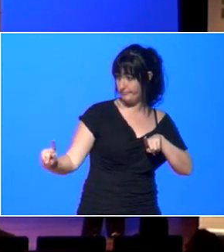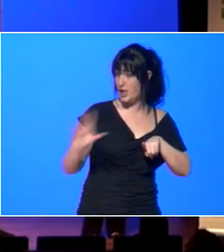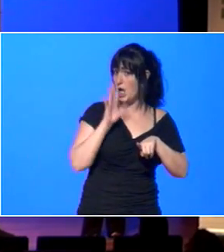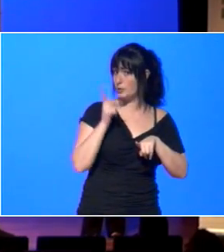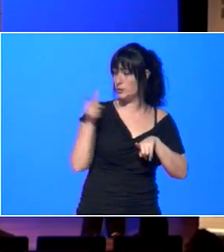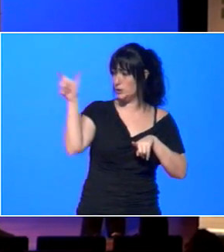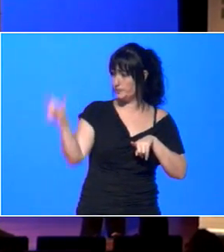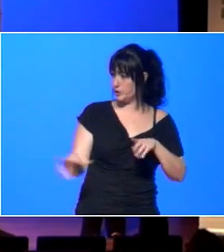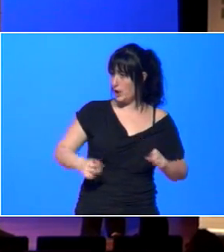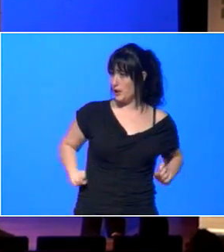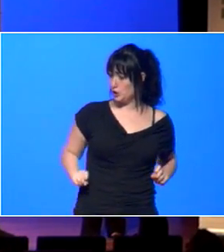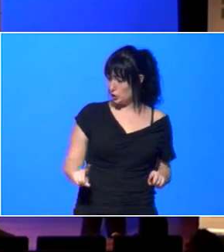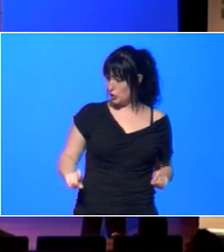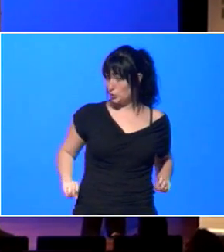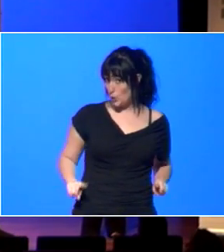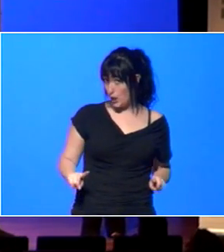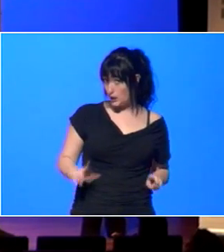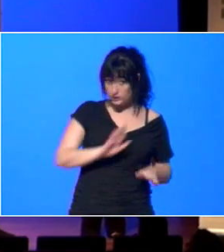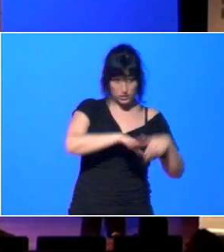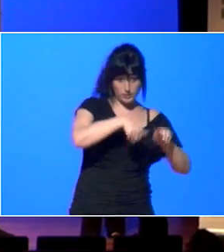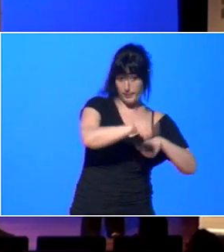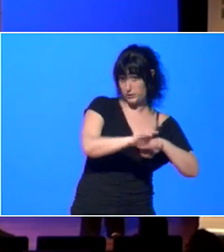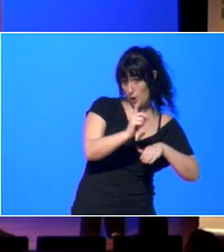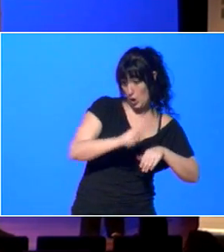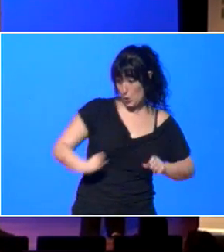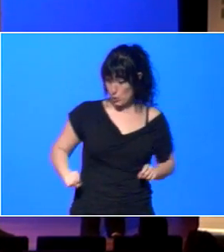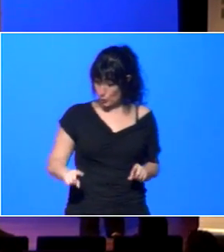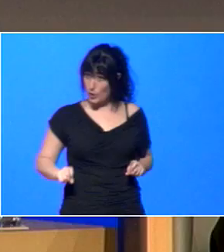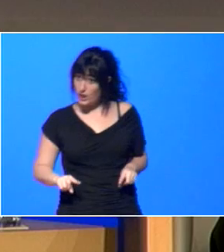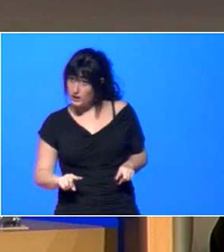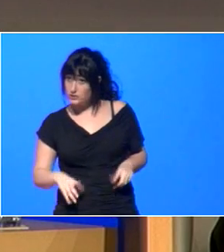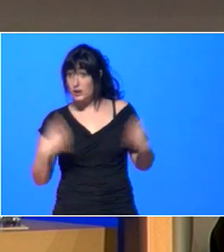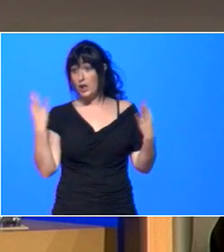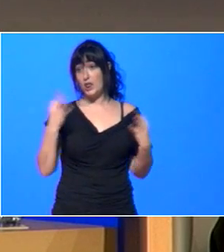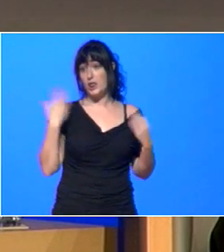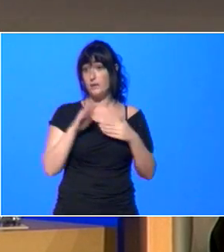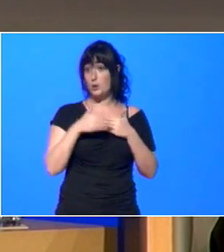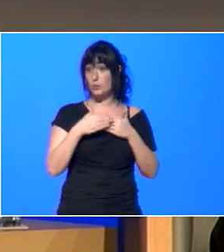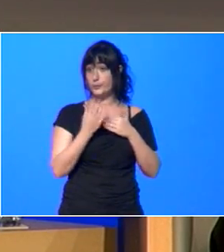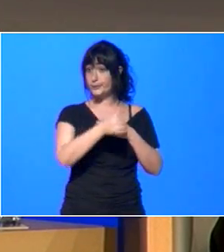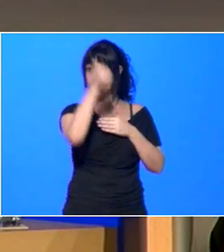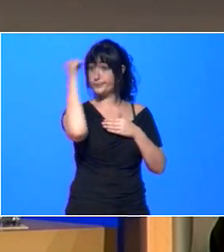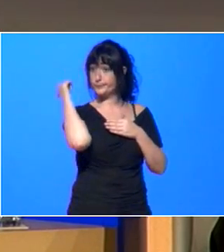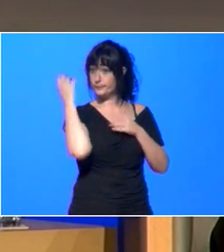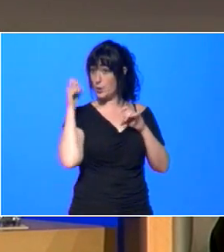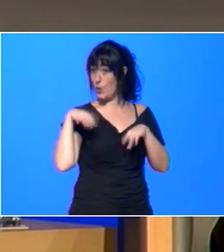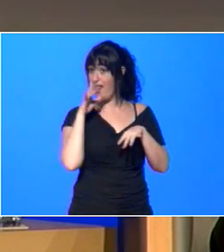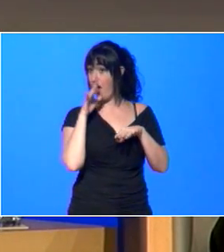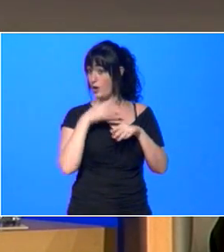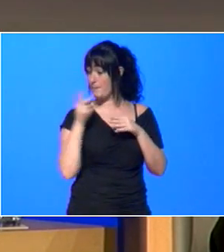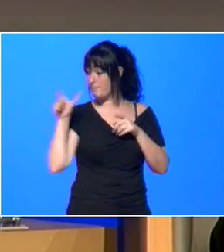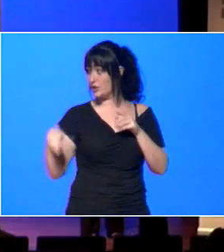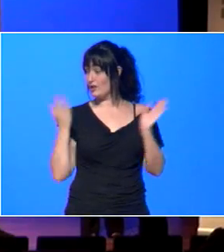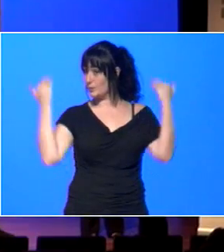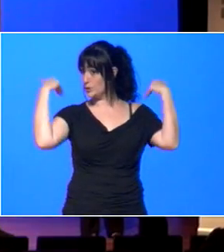dos ruedas en lugar de dos pies, tenga que entrar por la puerta de atrás, como va a entrar las personas responsables de todo